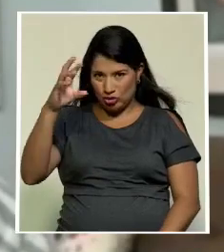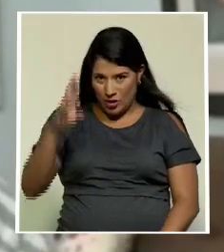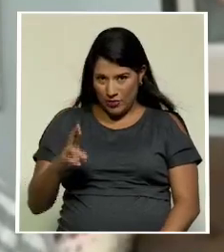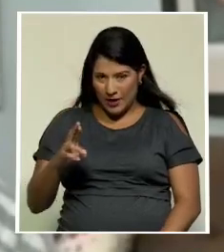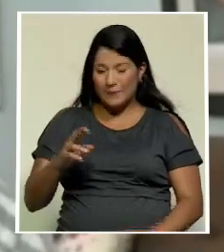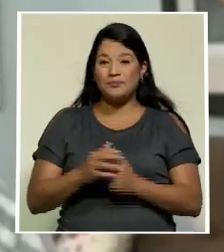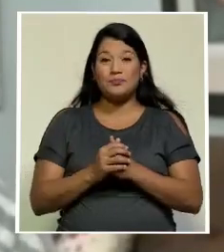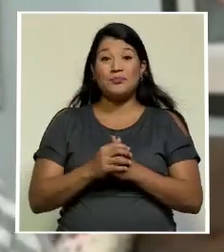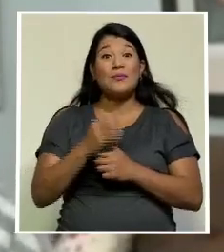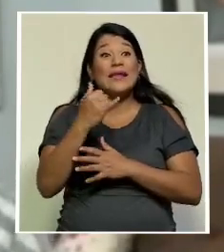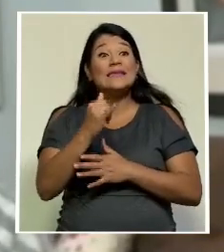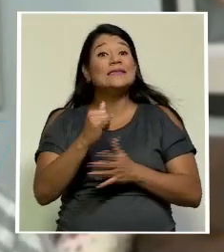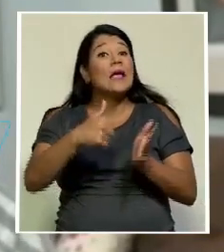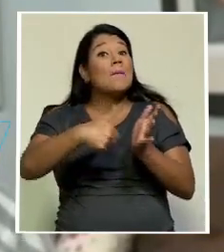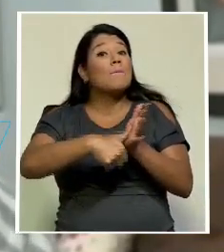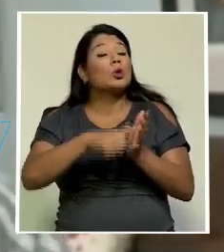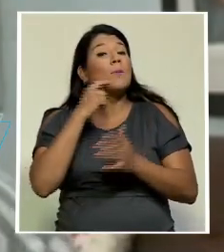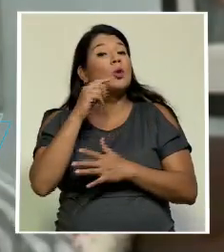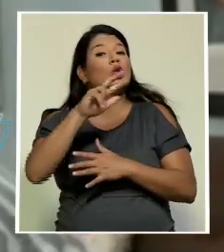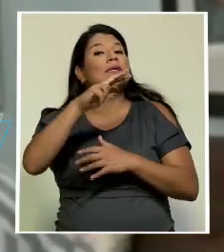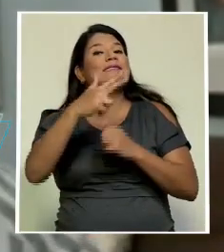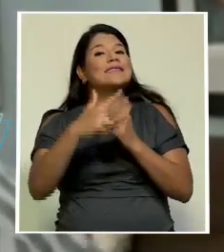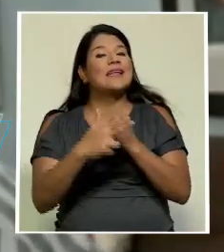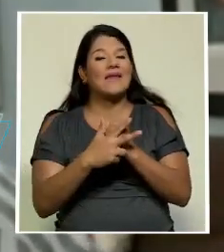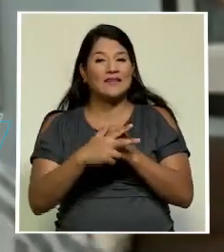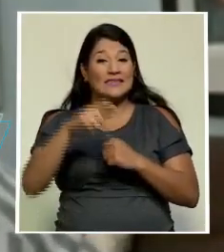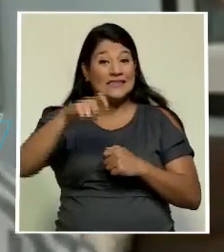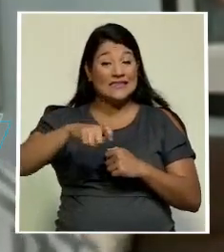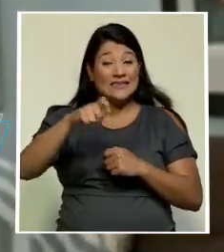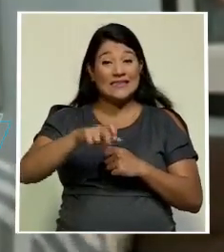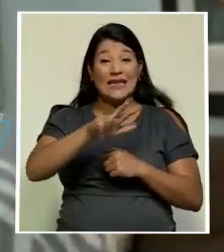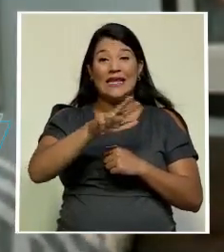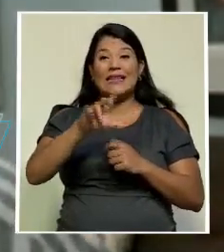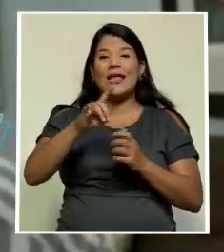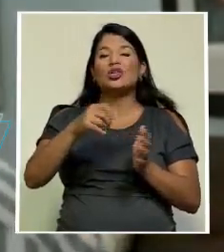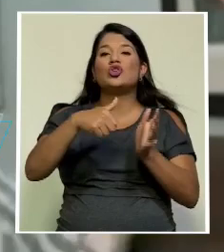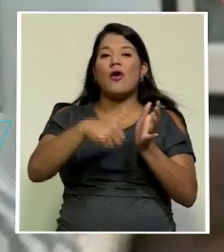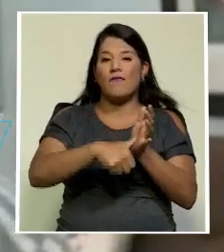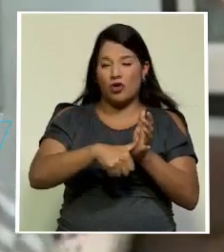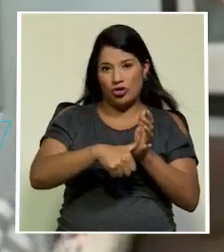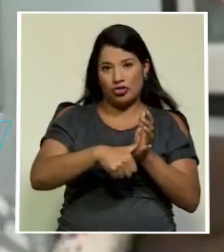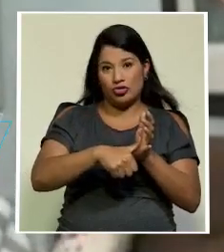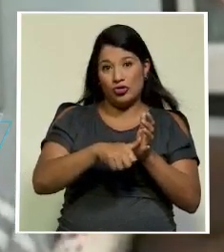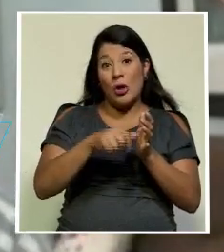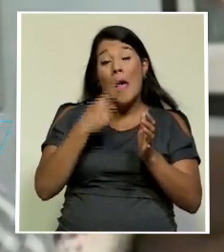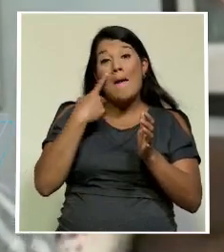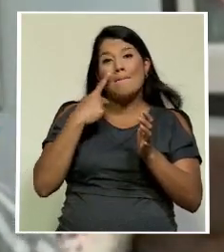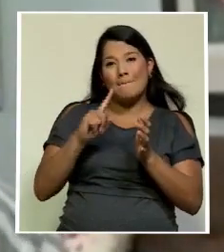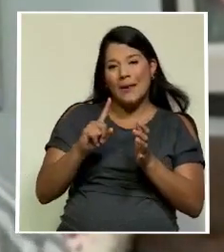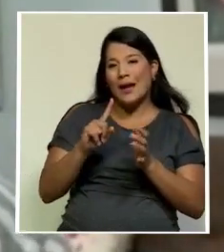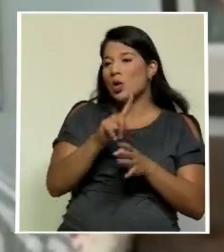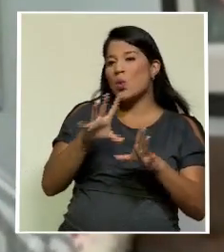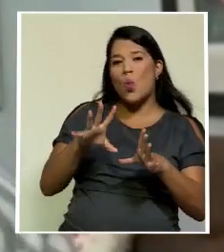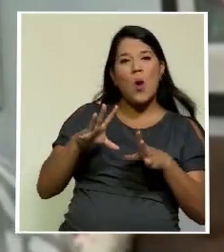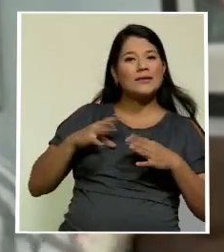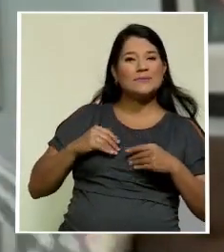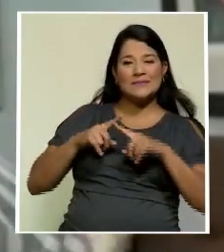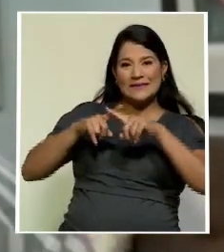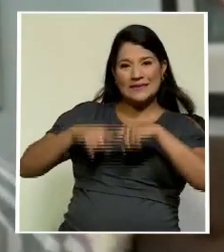mayoría calificada para que proceda ese rechazo.